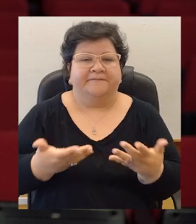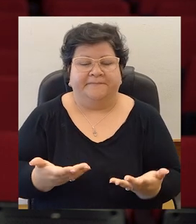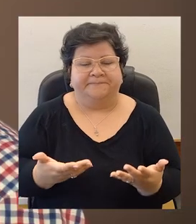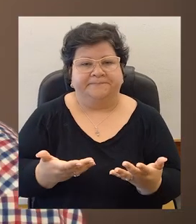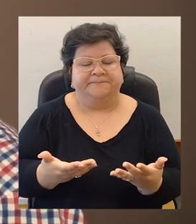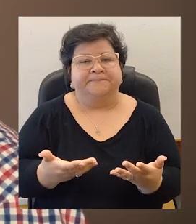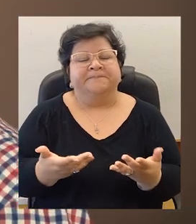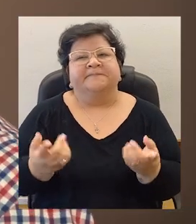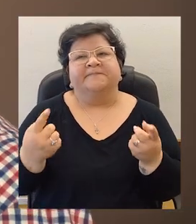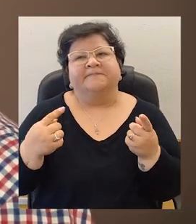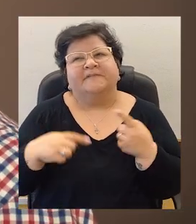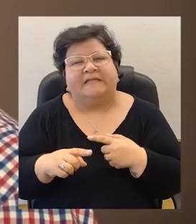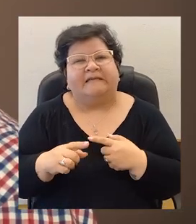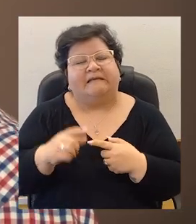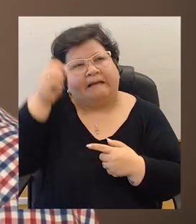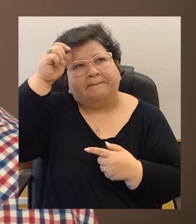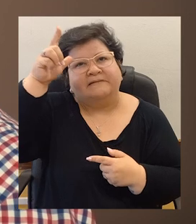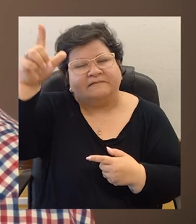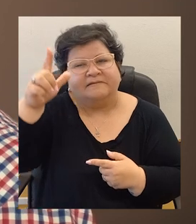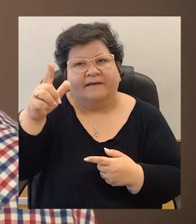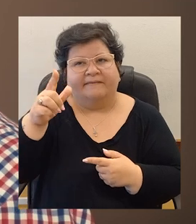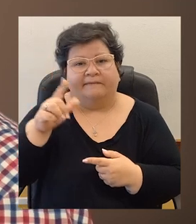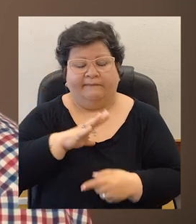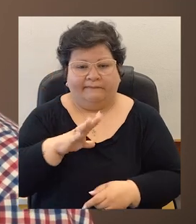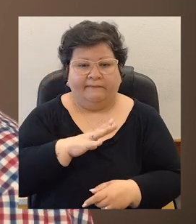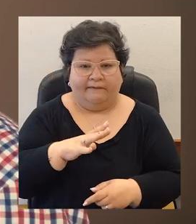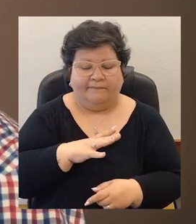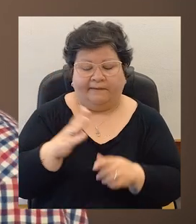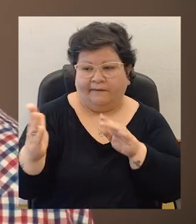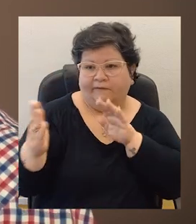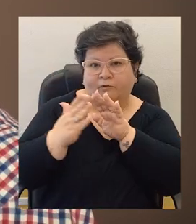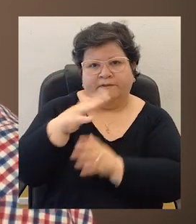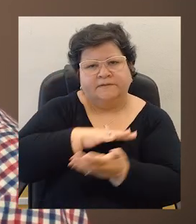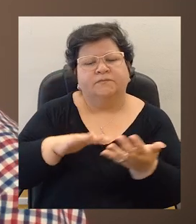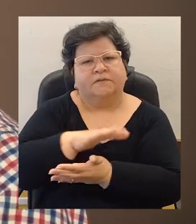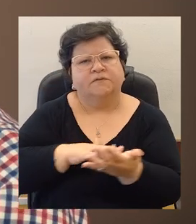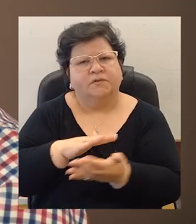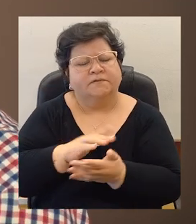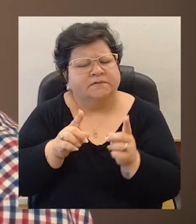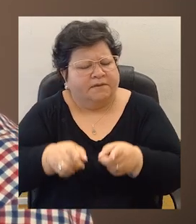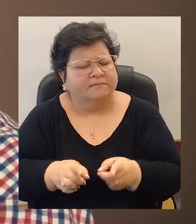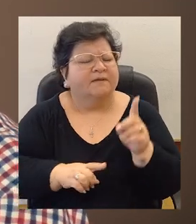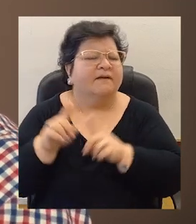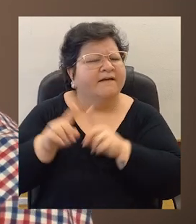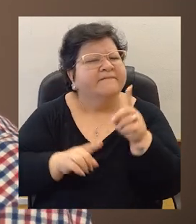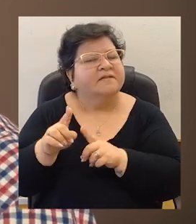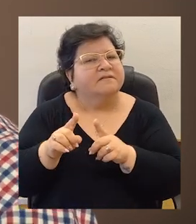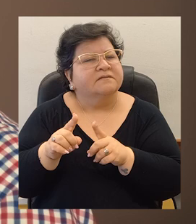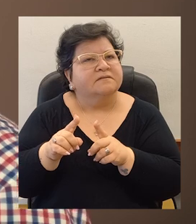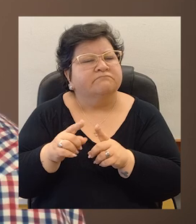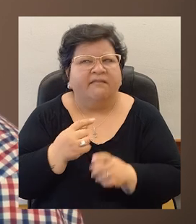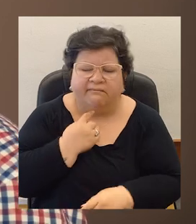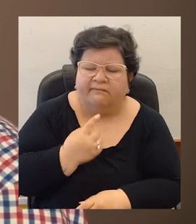y que refiere a capacidades que tenemos para afrontar situaciones y refiere a veces también a fragilidades que